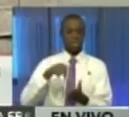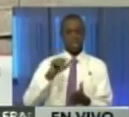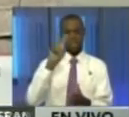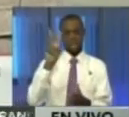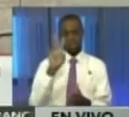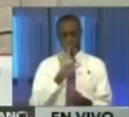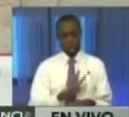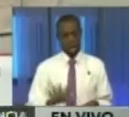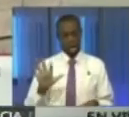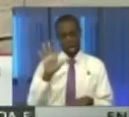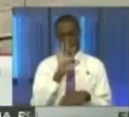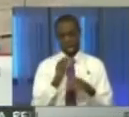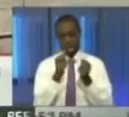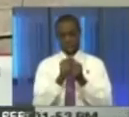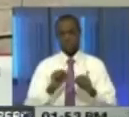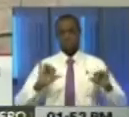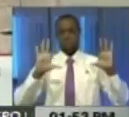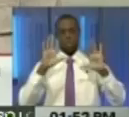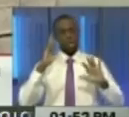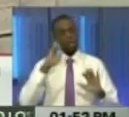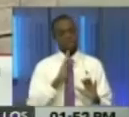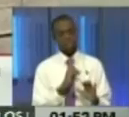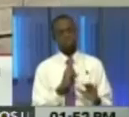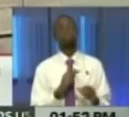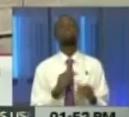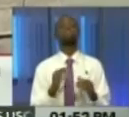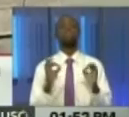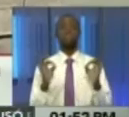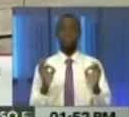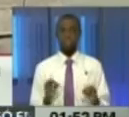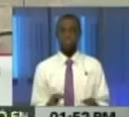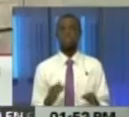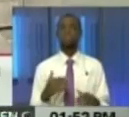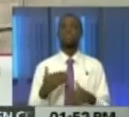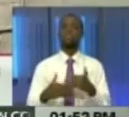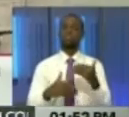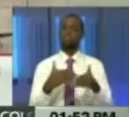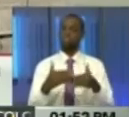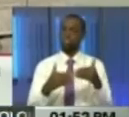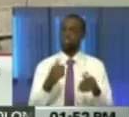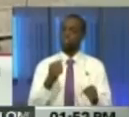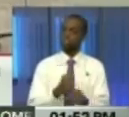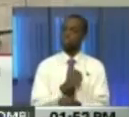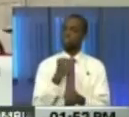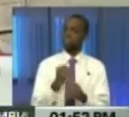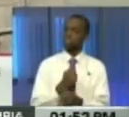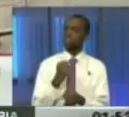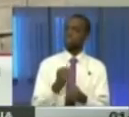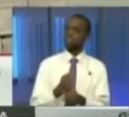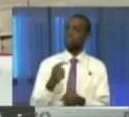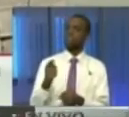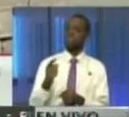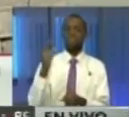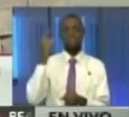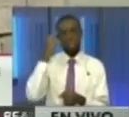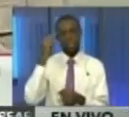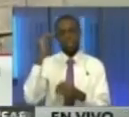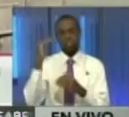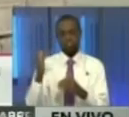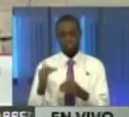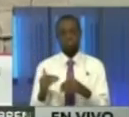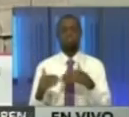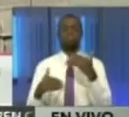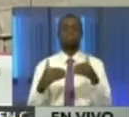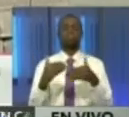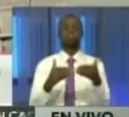importante resumen desde el año 2004, incluso 2003, cuando se inicia esta actividad enmarcada en la Constitución y